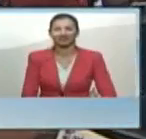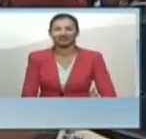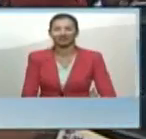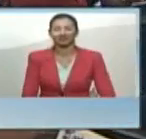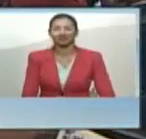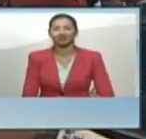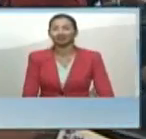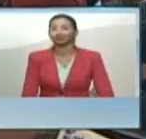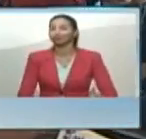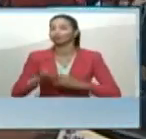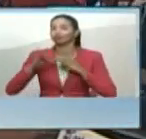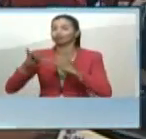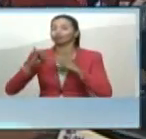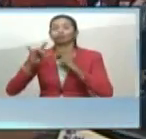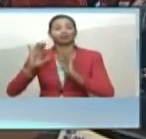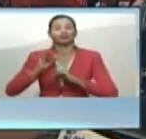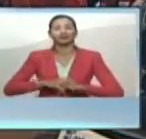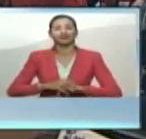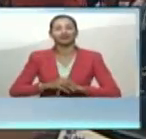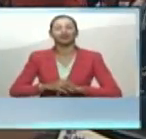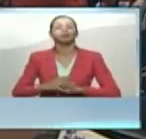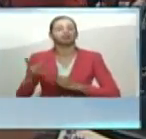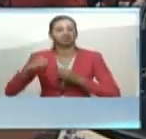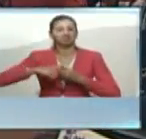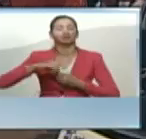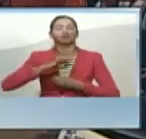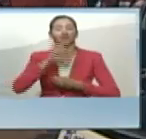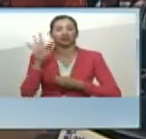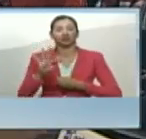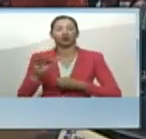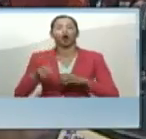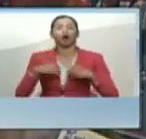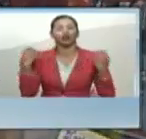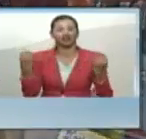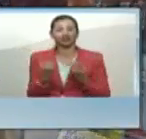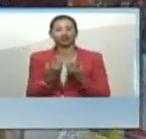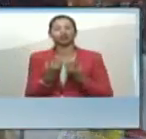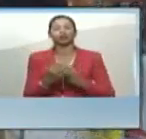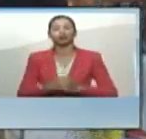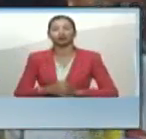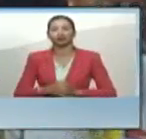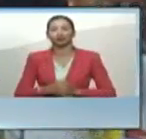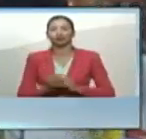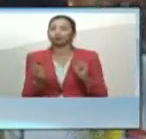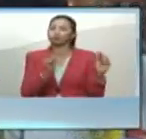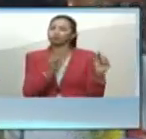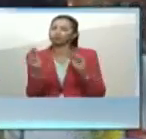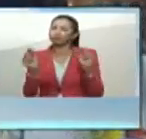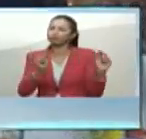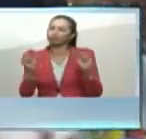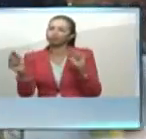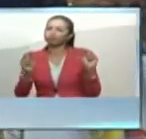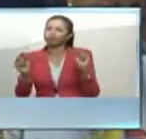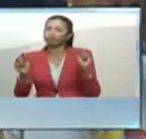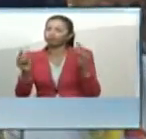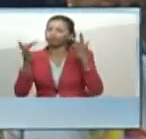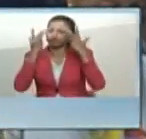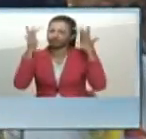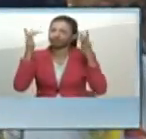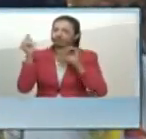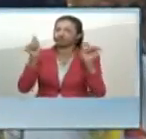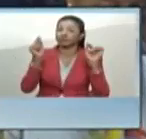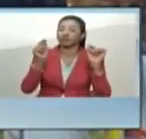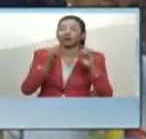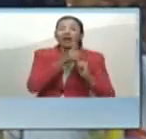colega de la organización y de nuestra federación. Bueno, a través del debate dialéctico de todos estos